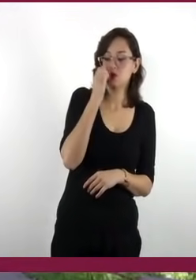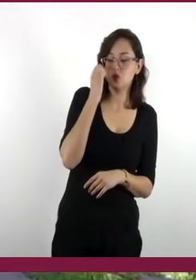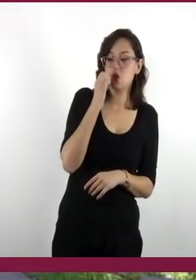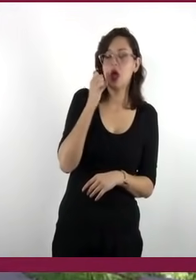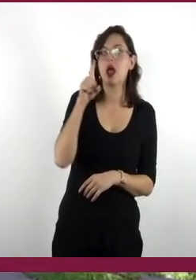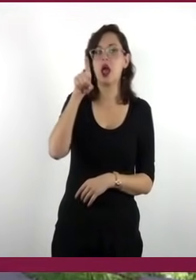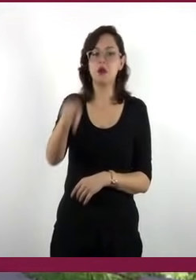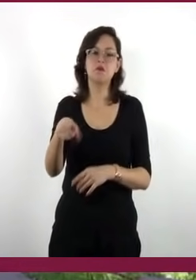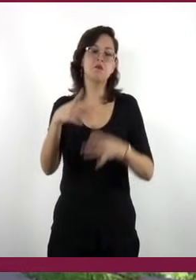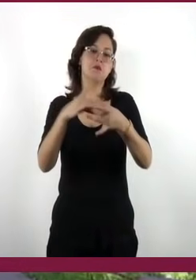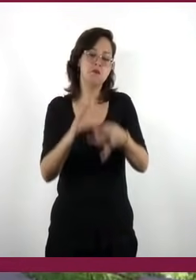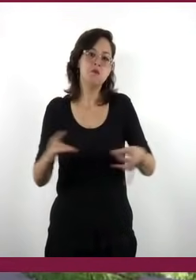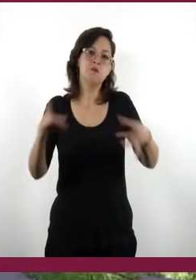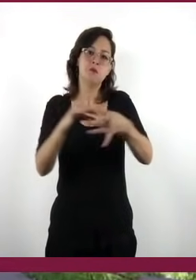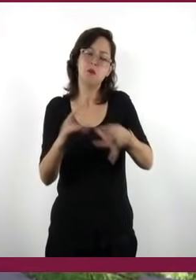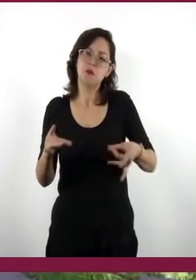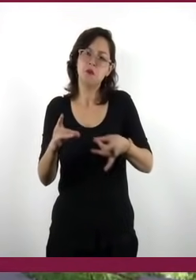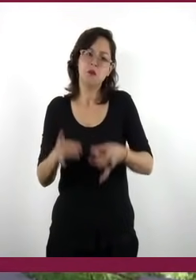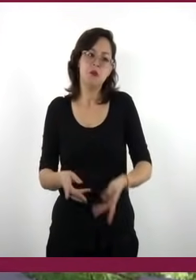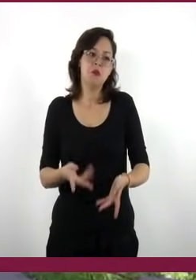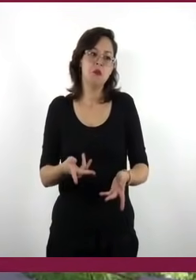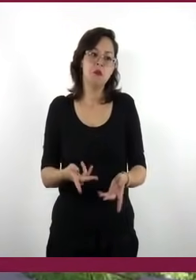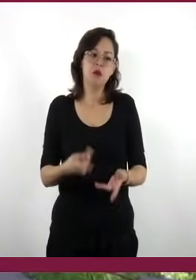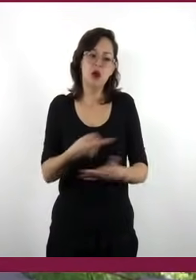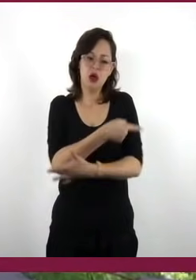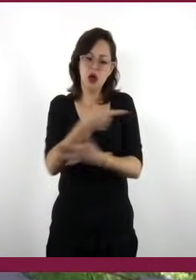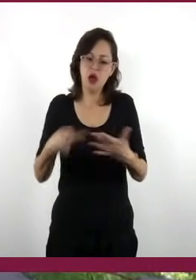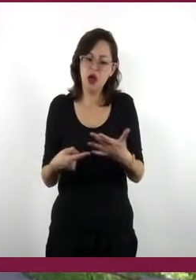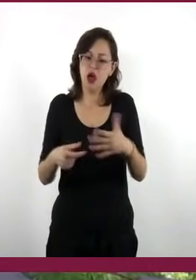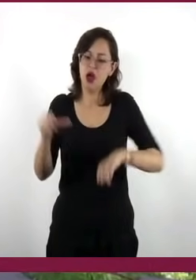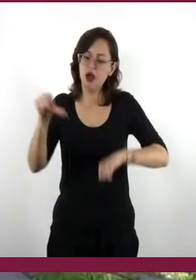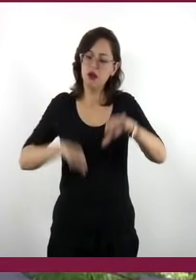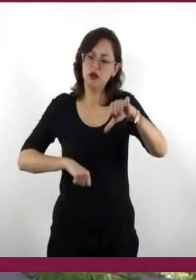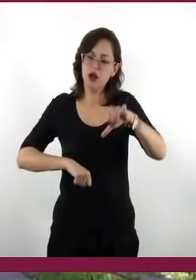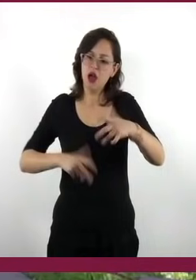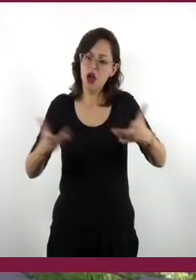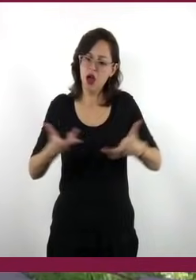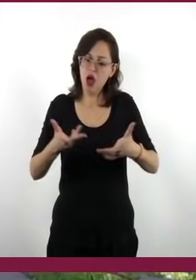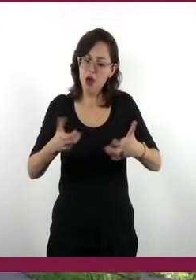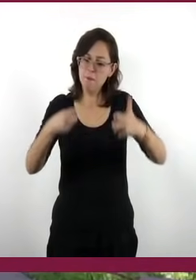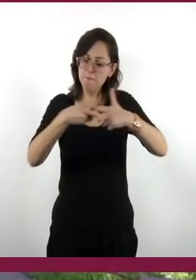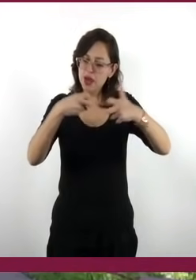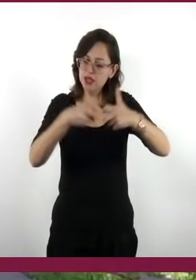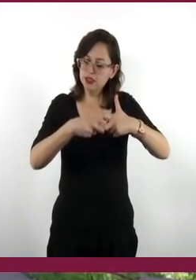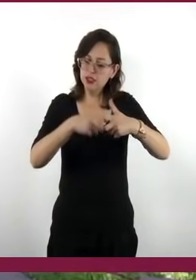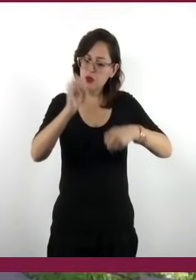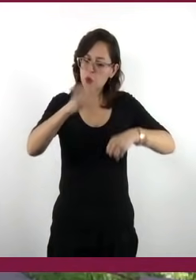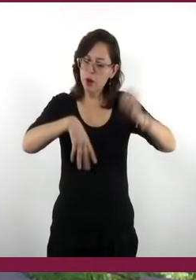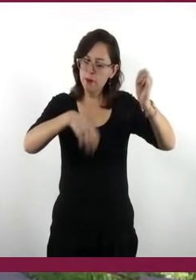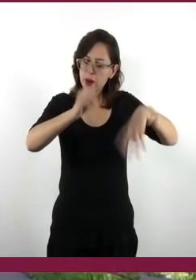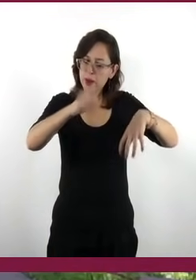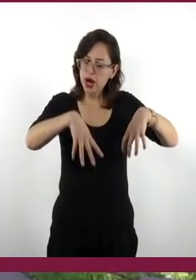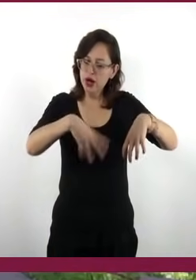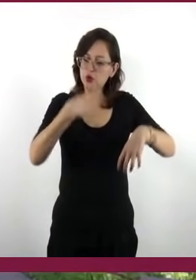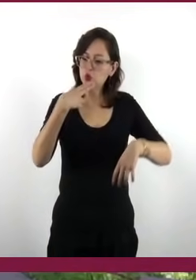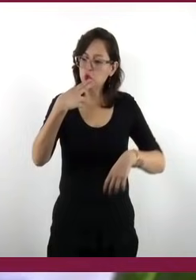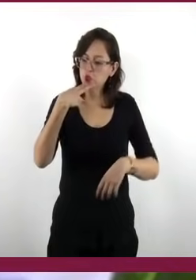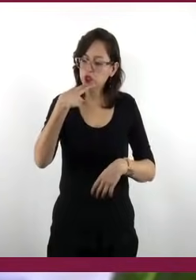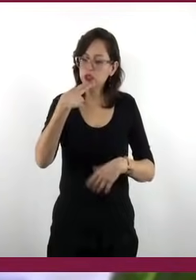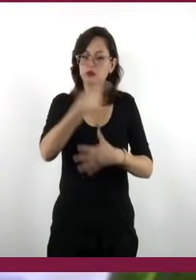nos platican y nos hacen conscientes de todo lo que hacemos, del plástico que gastamos, de